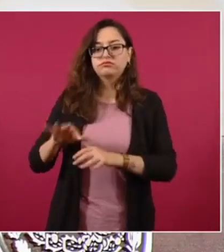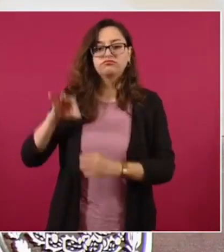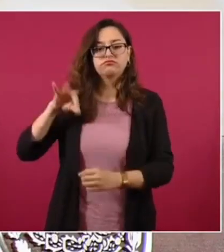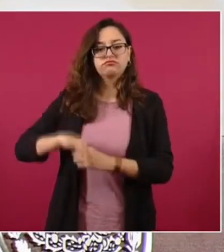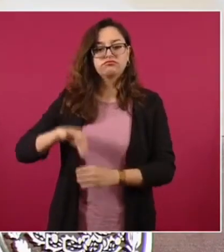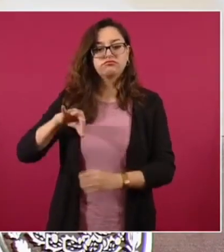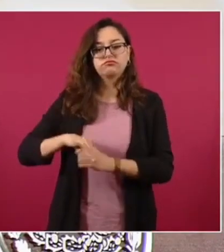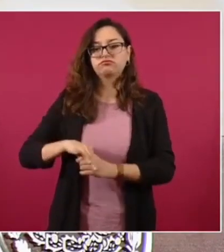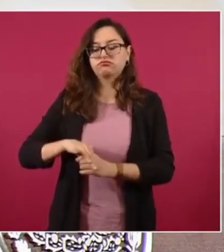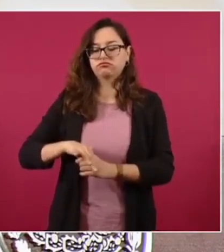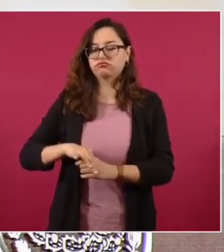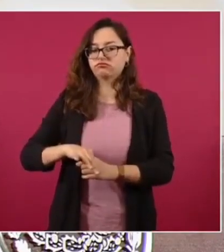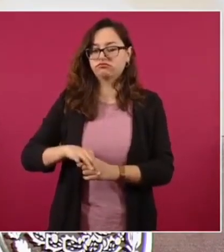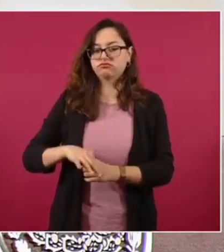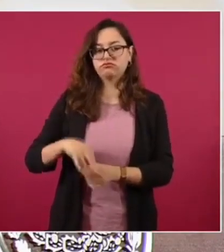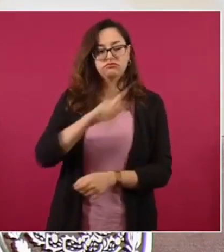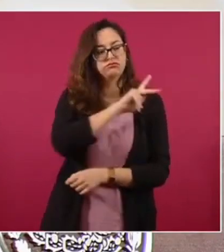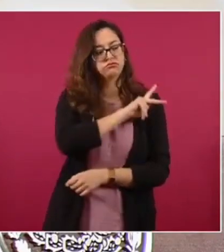sería